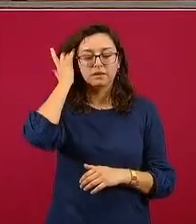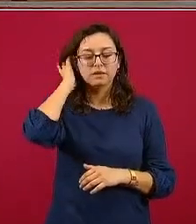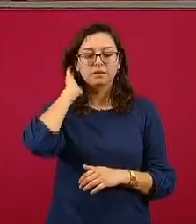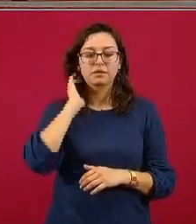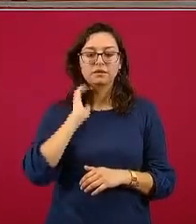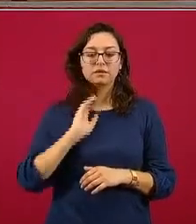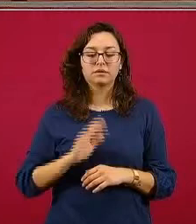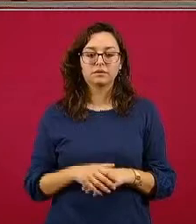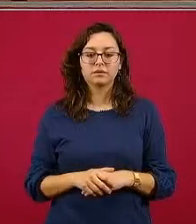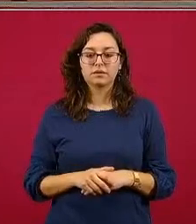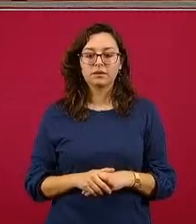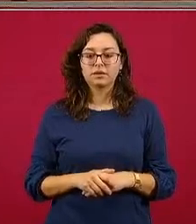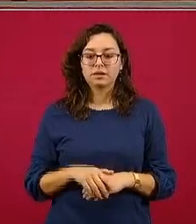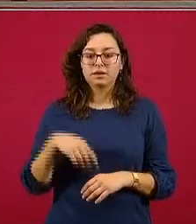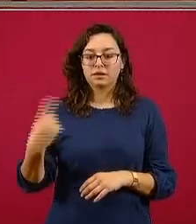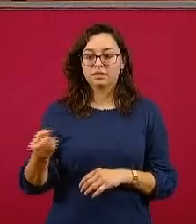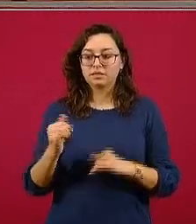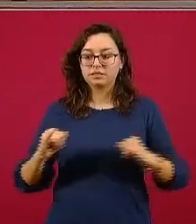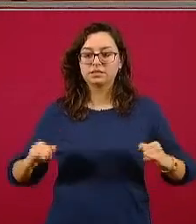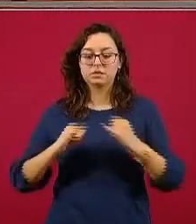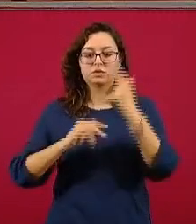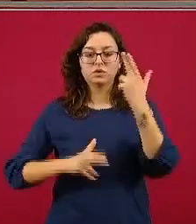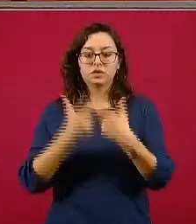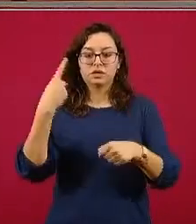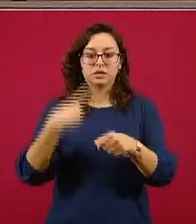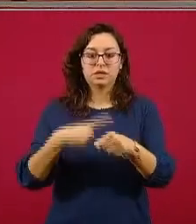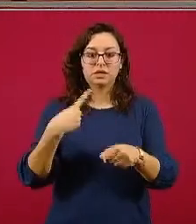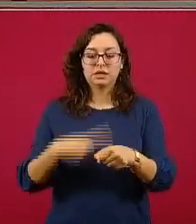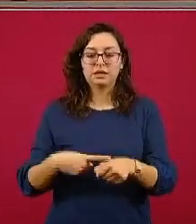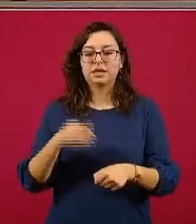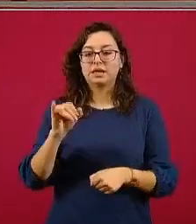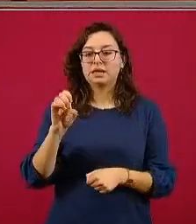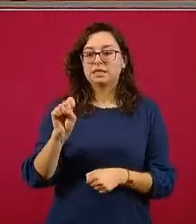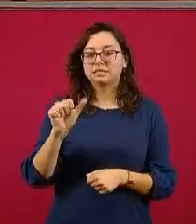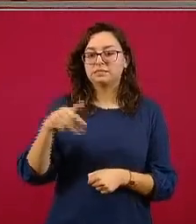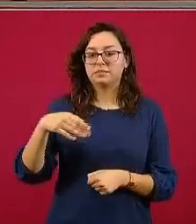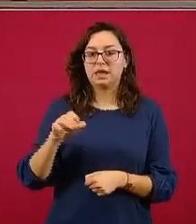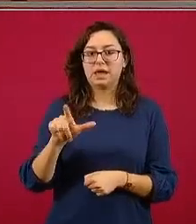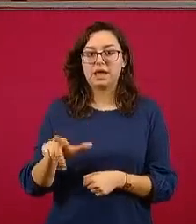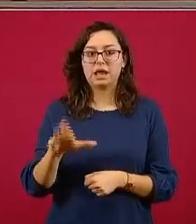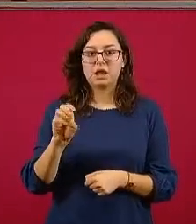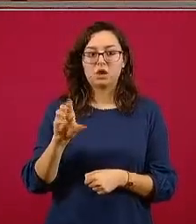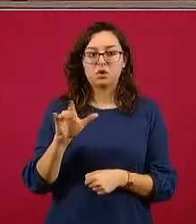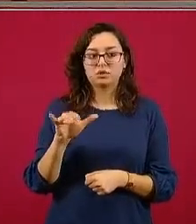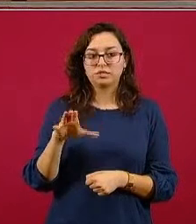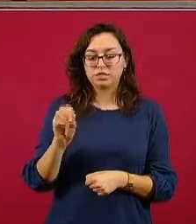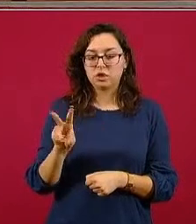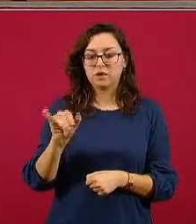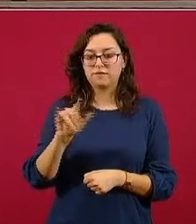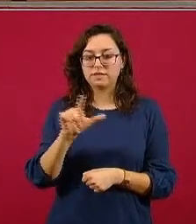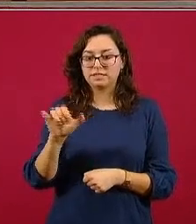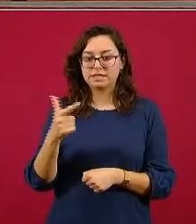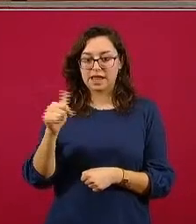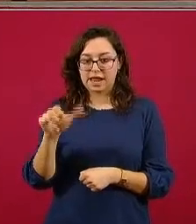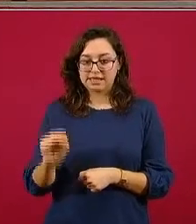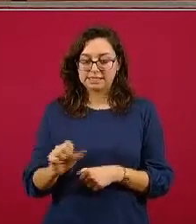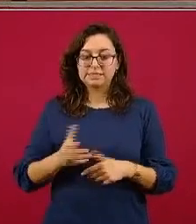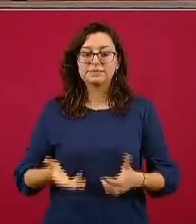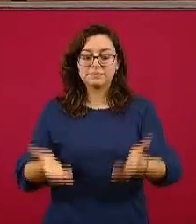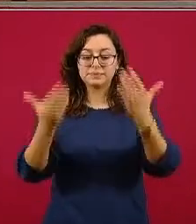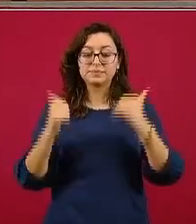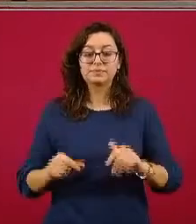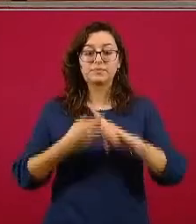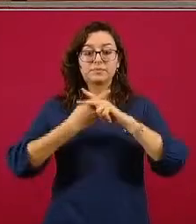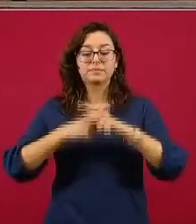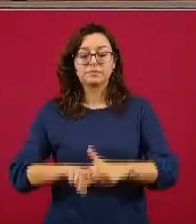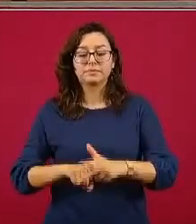del Instituto Nacional de Enfermedades Respiratorias, Ismael Cosío Villegas. Vamos a empezar y procederíamos de la